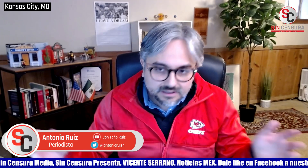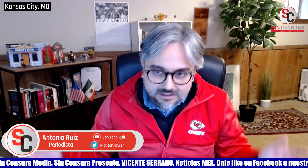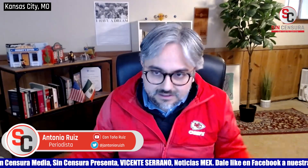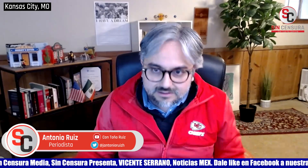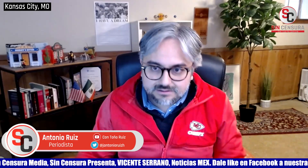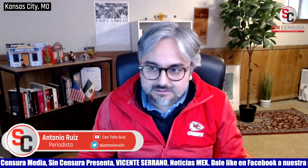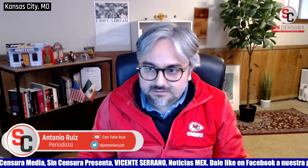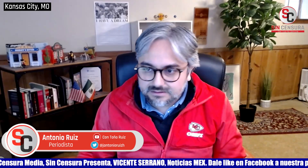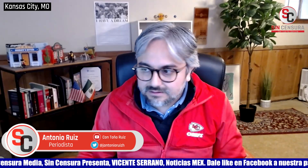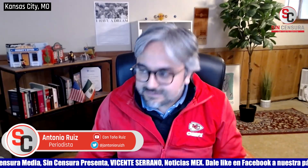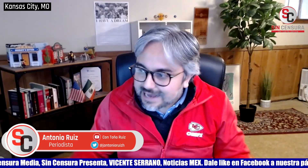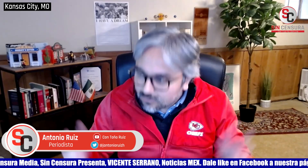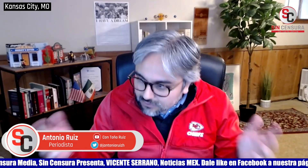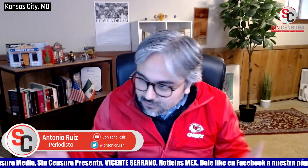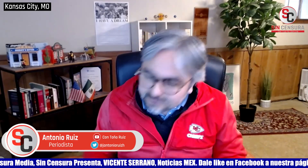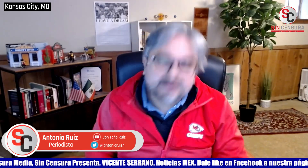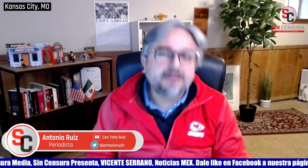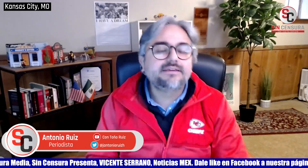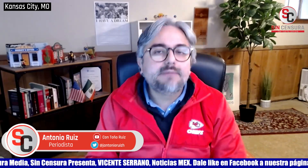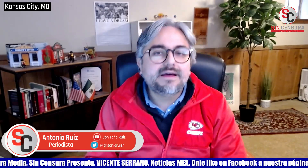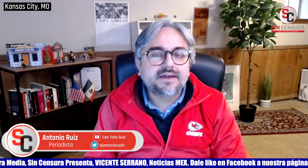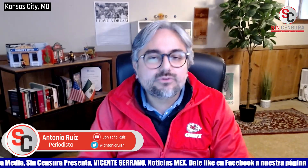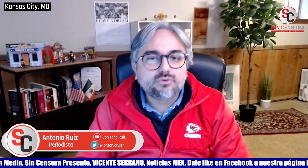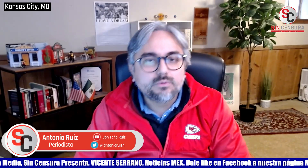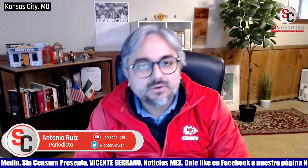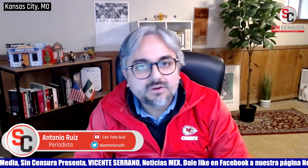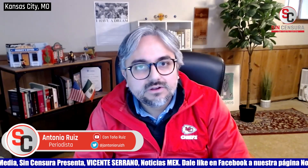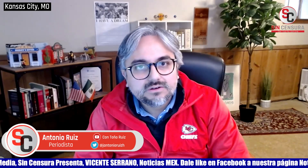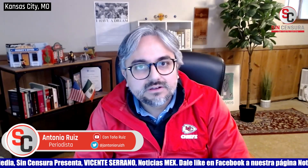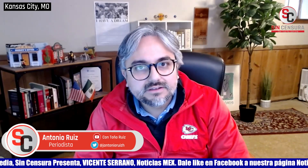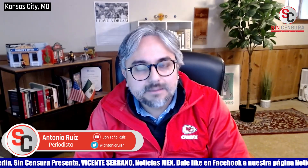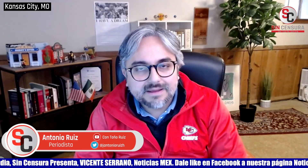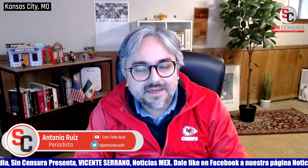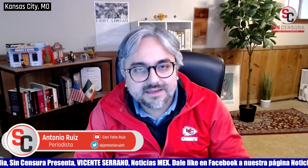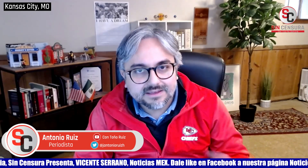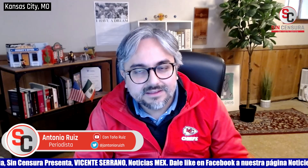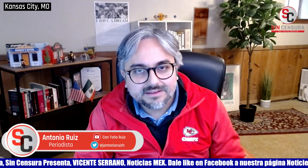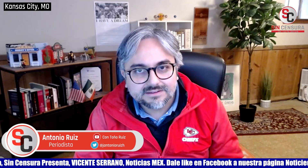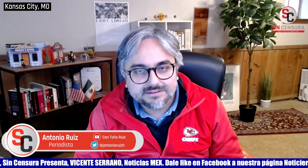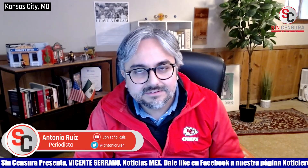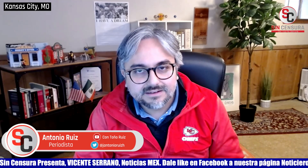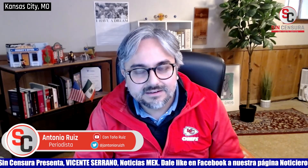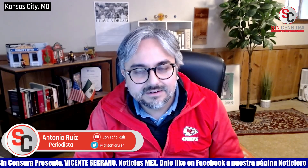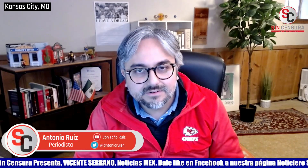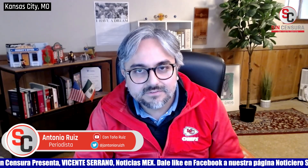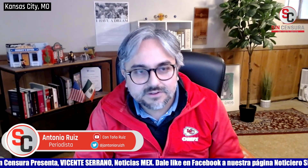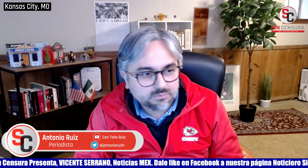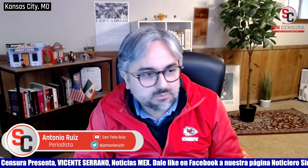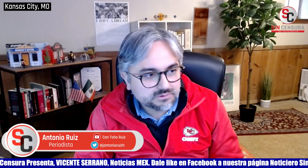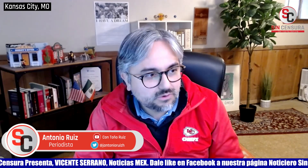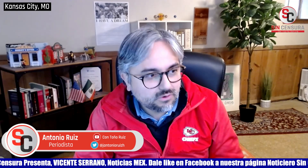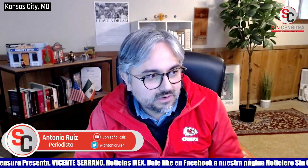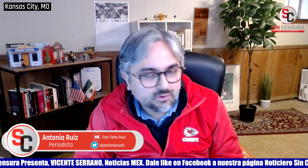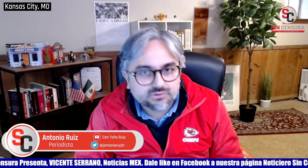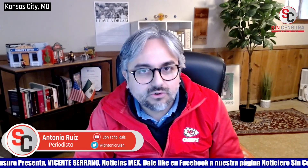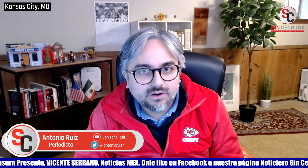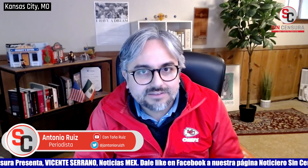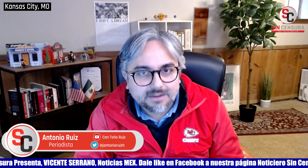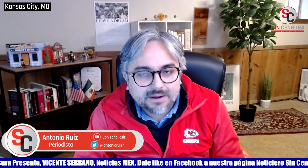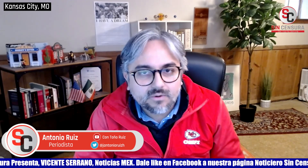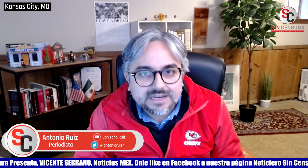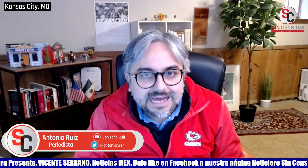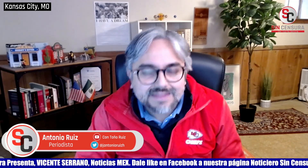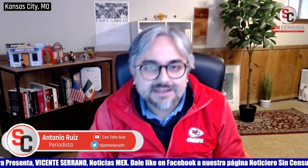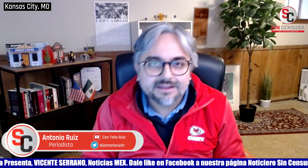pues ese audio, ¿no? Esa llamada que tuvo, llamada que en efecto pues no le costó